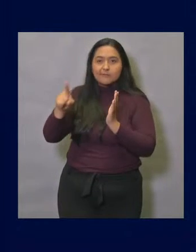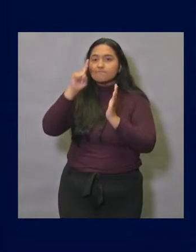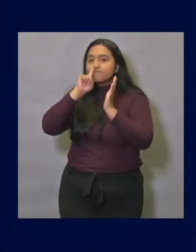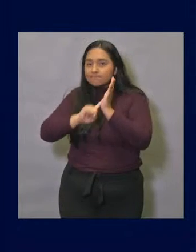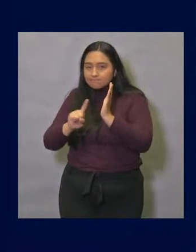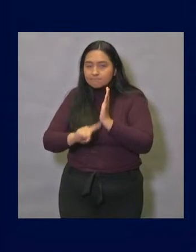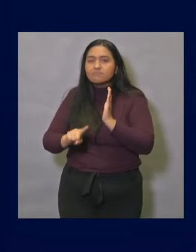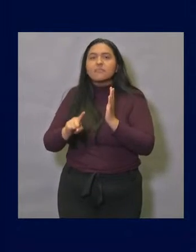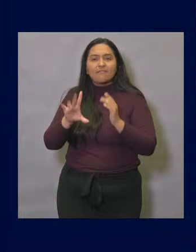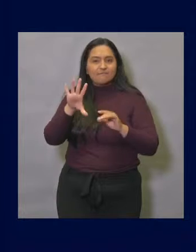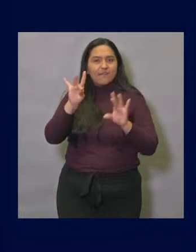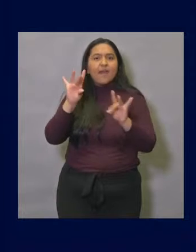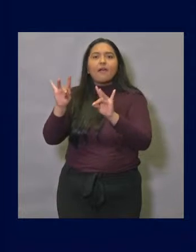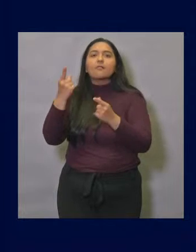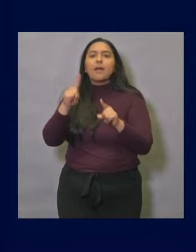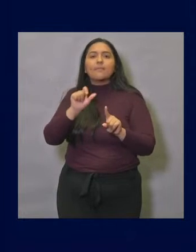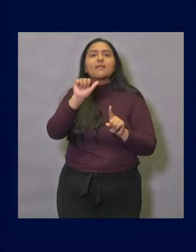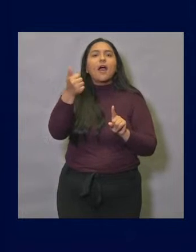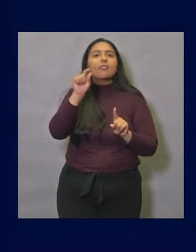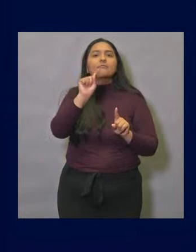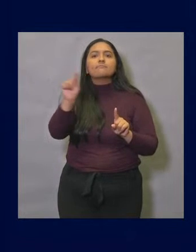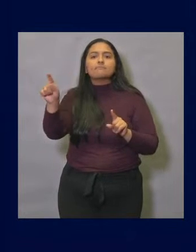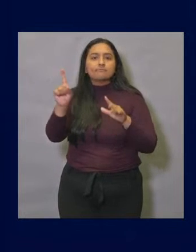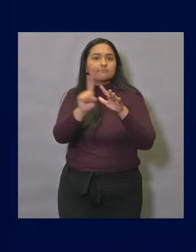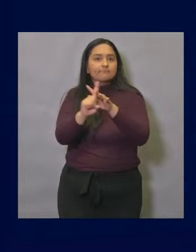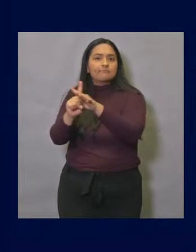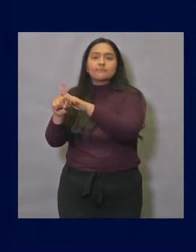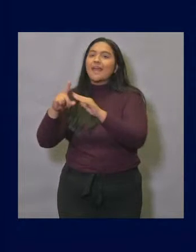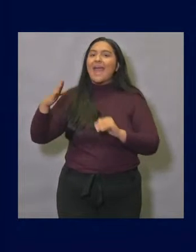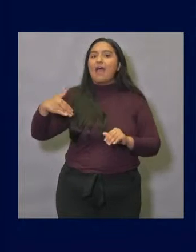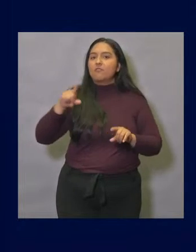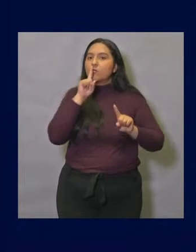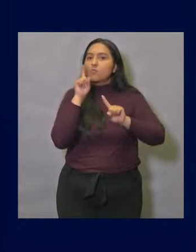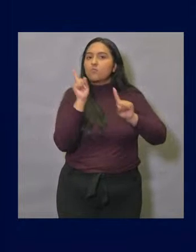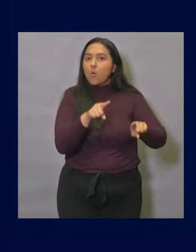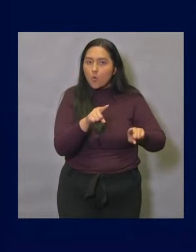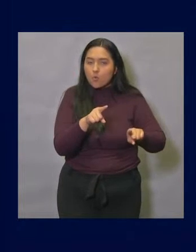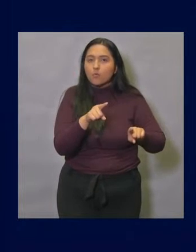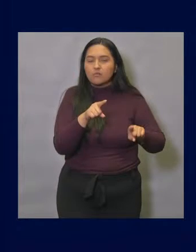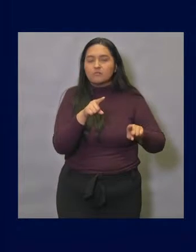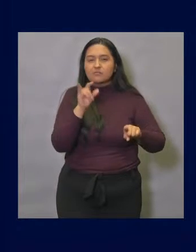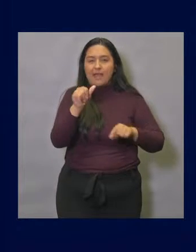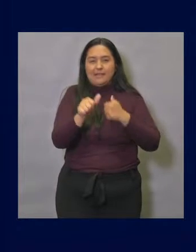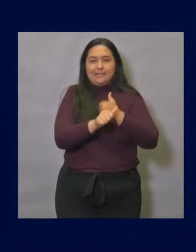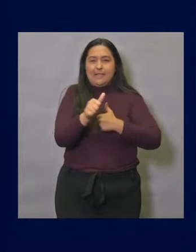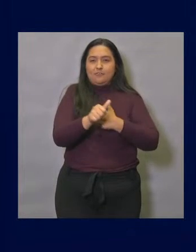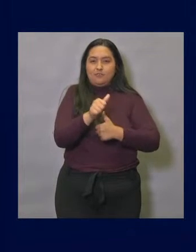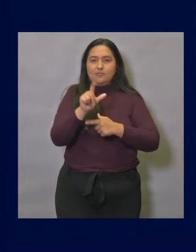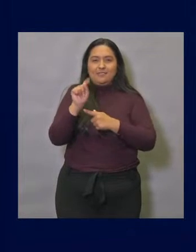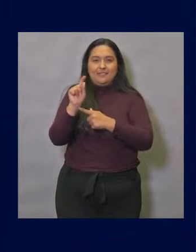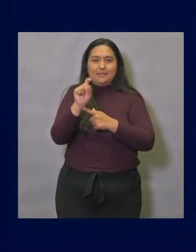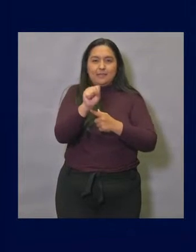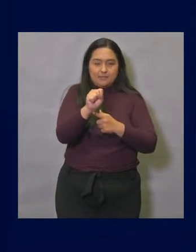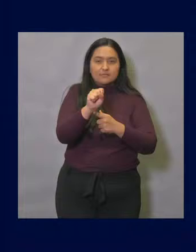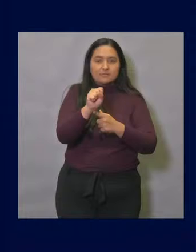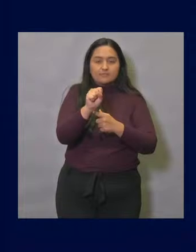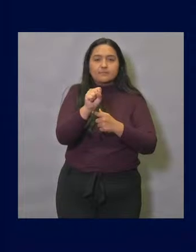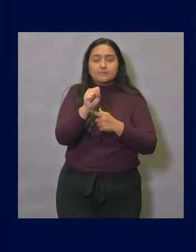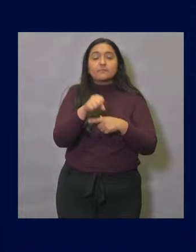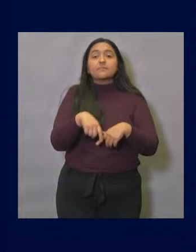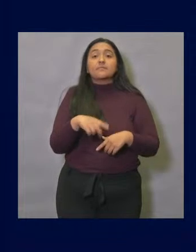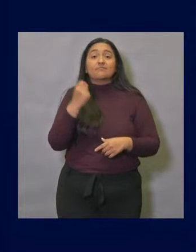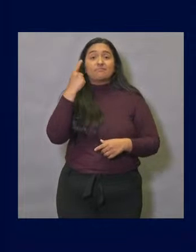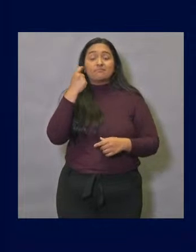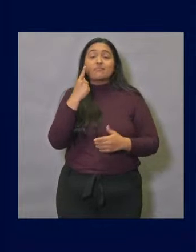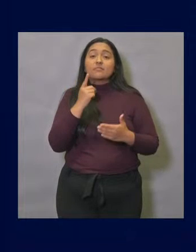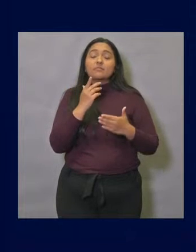casos adicionales aún no reportados de este tipo de problema grave de coagulación entre los casi 8